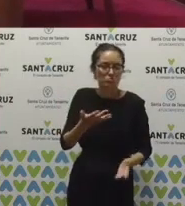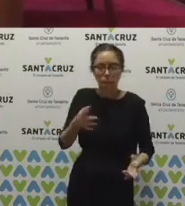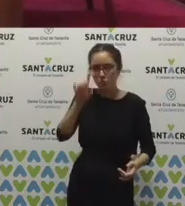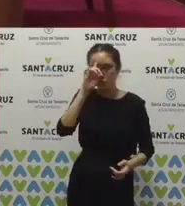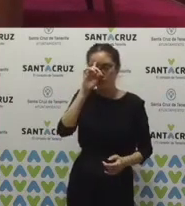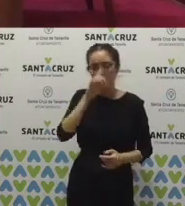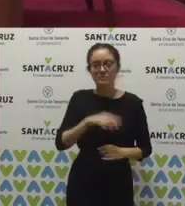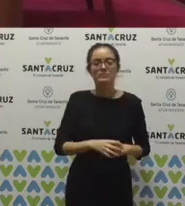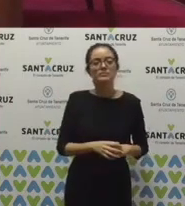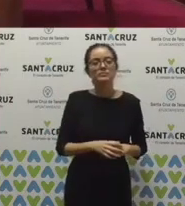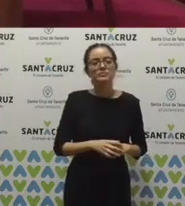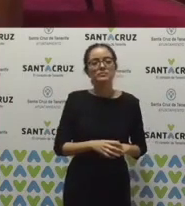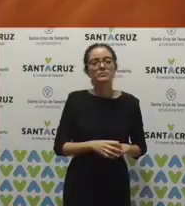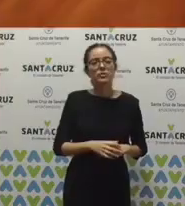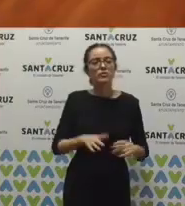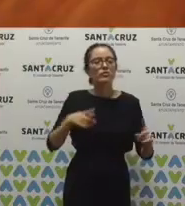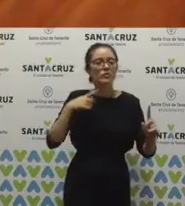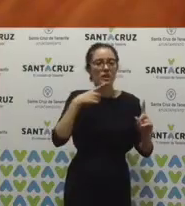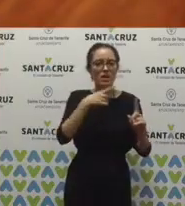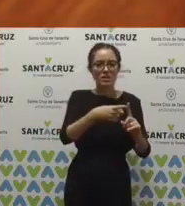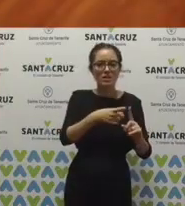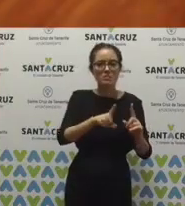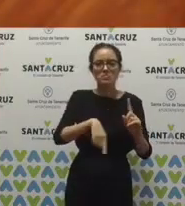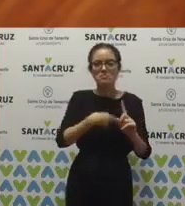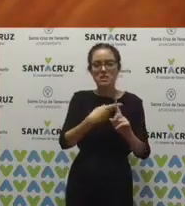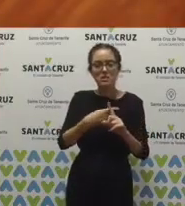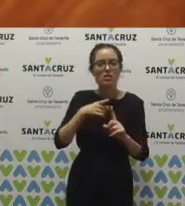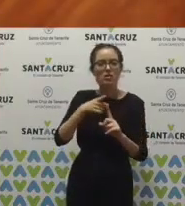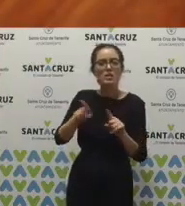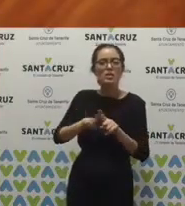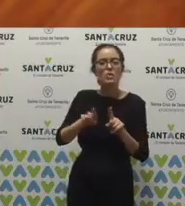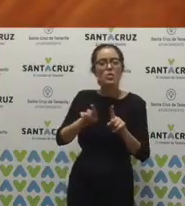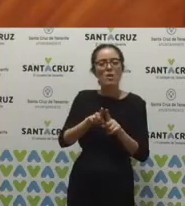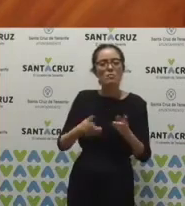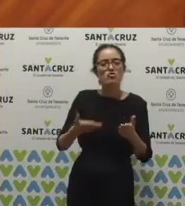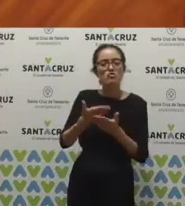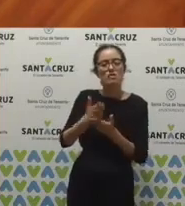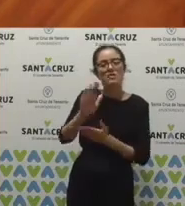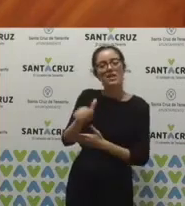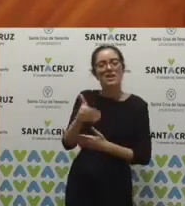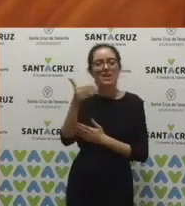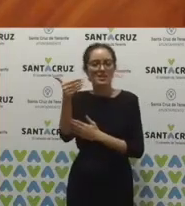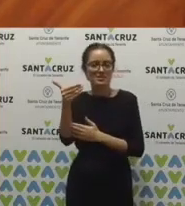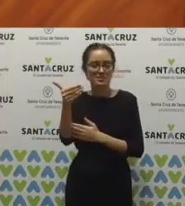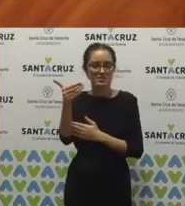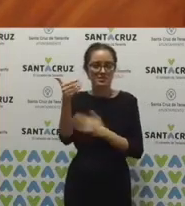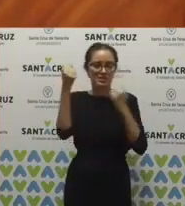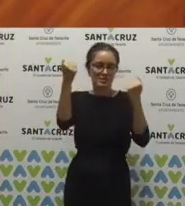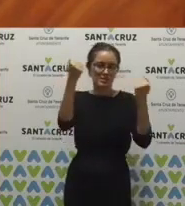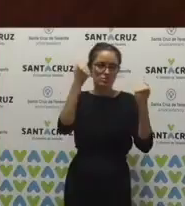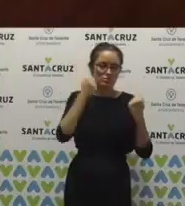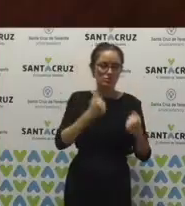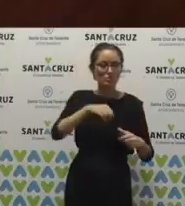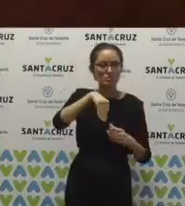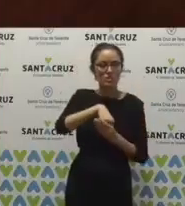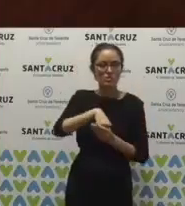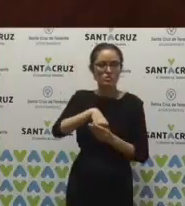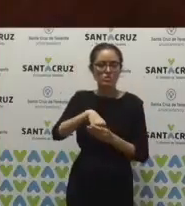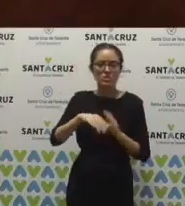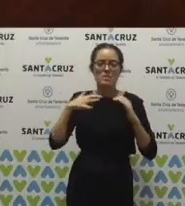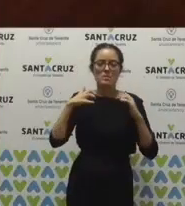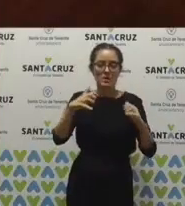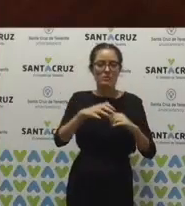no entiendo la finalidad y el objetivo de presentar mociones extra mociones institucionales en este pleno